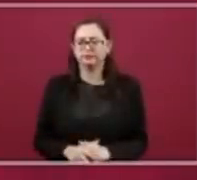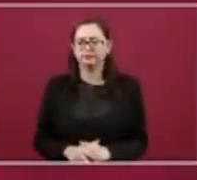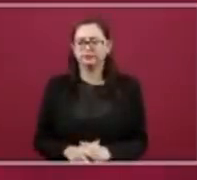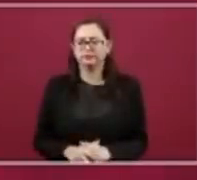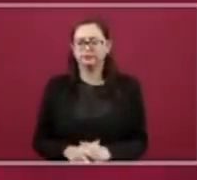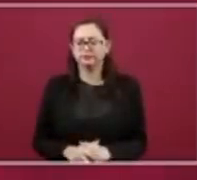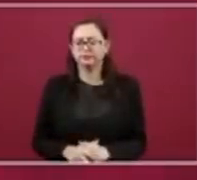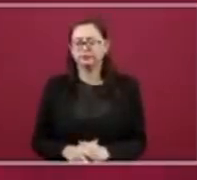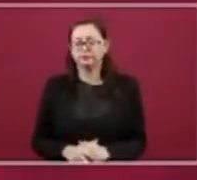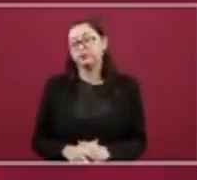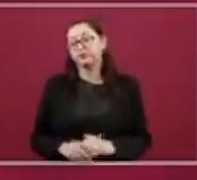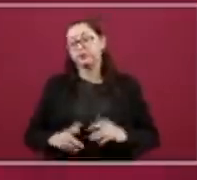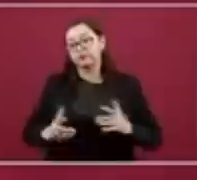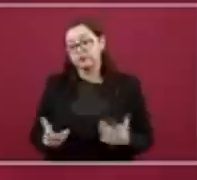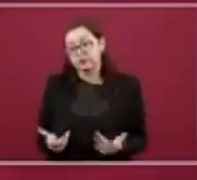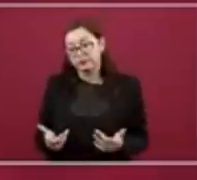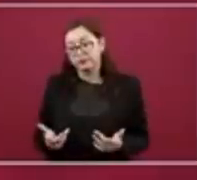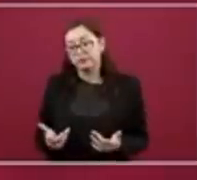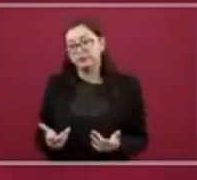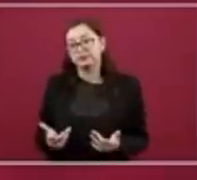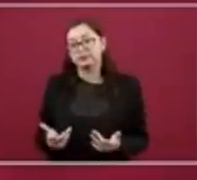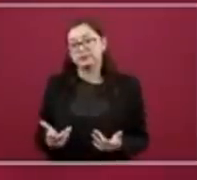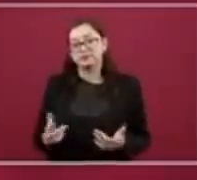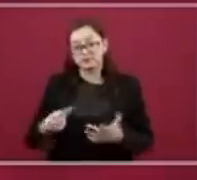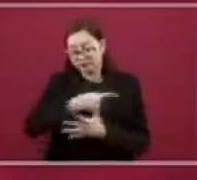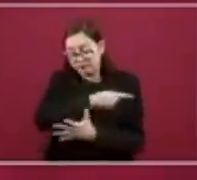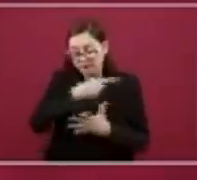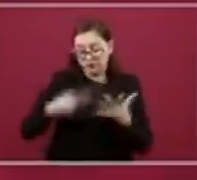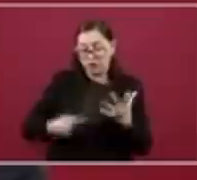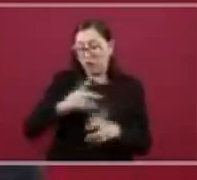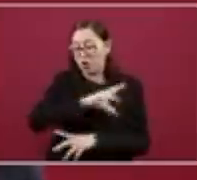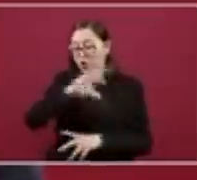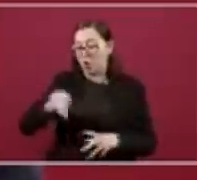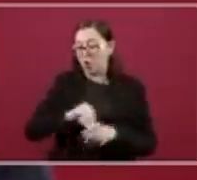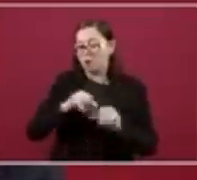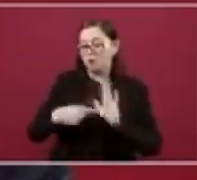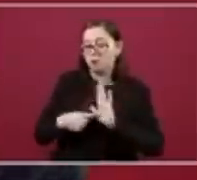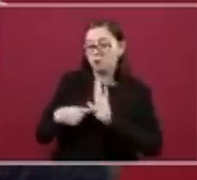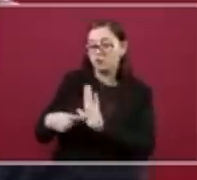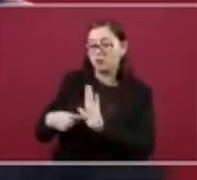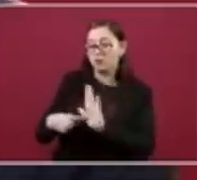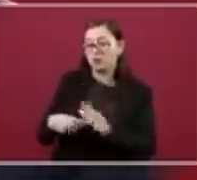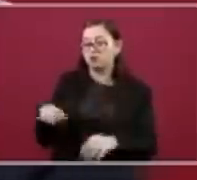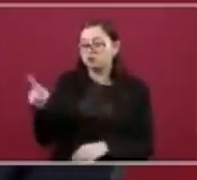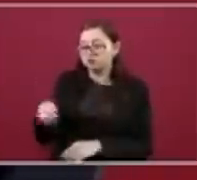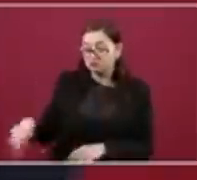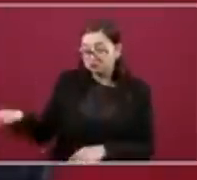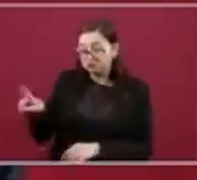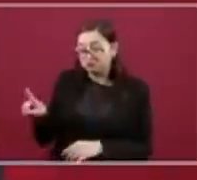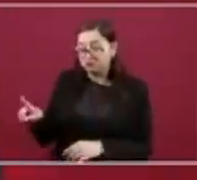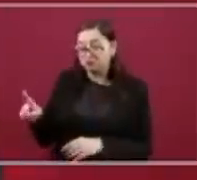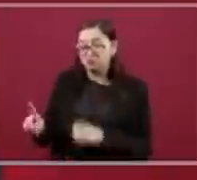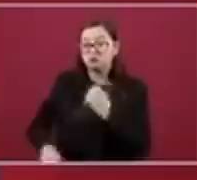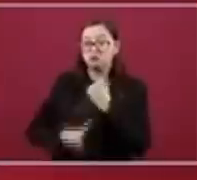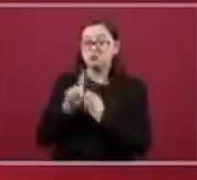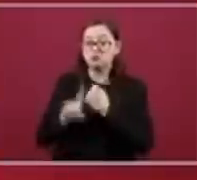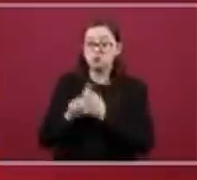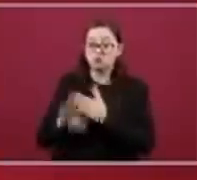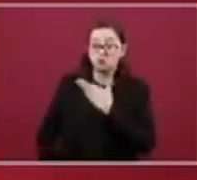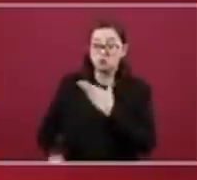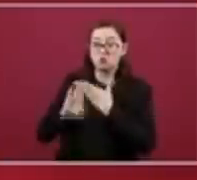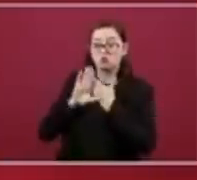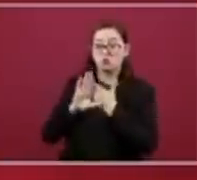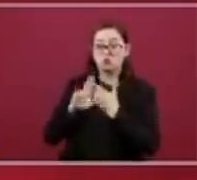que tengamos todos los elementos y que si ellos tienen problemas con nosotros, que no les guste la